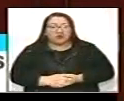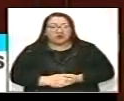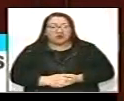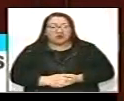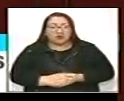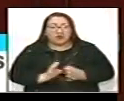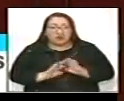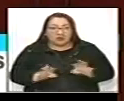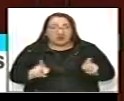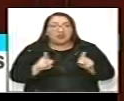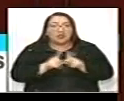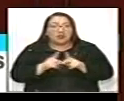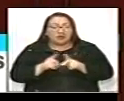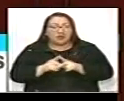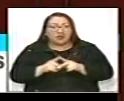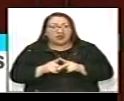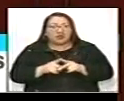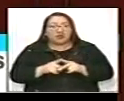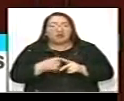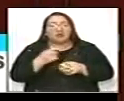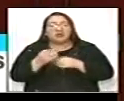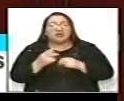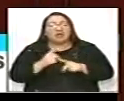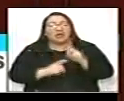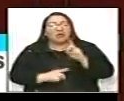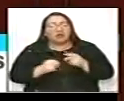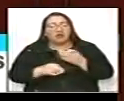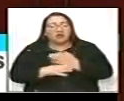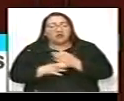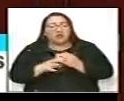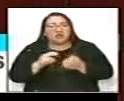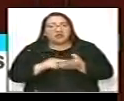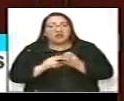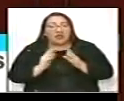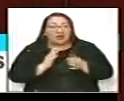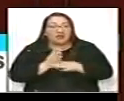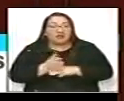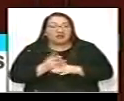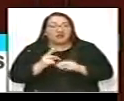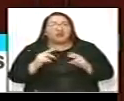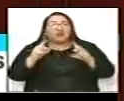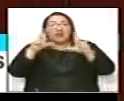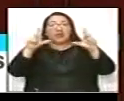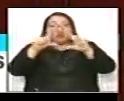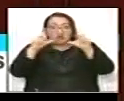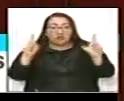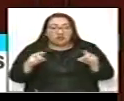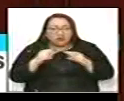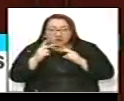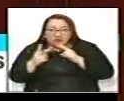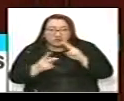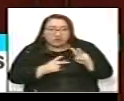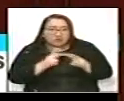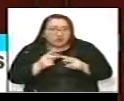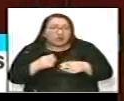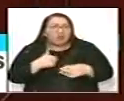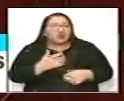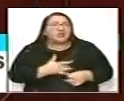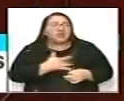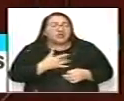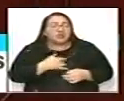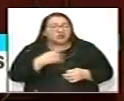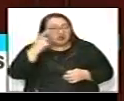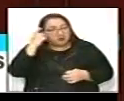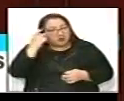también la teledemocracia, como la llaman algunos, es decir, a través de los medios podemos decir lo que sentimos y lo